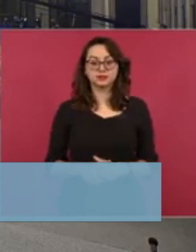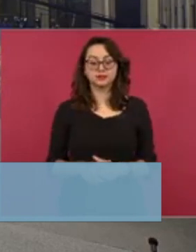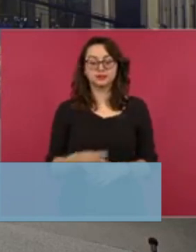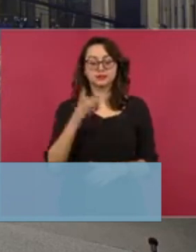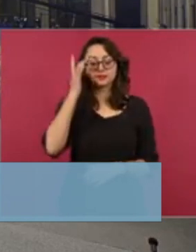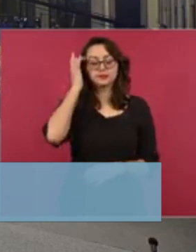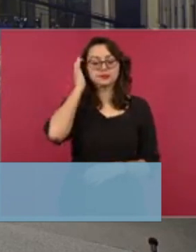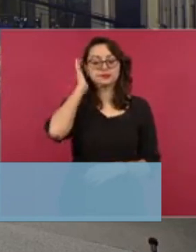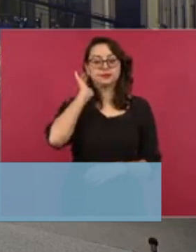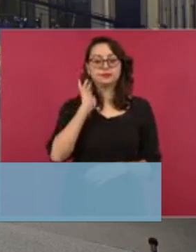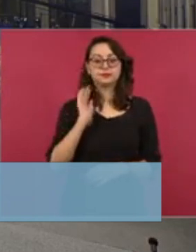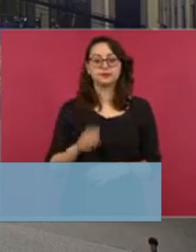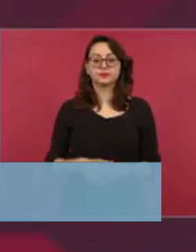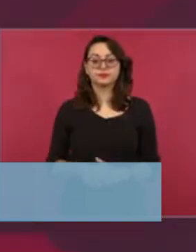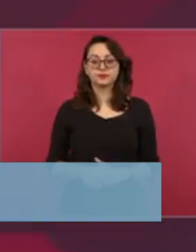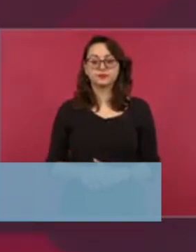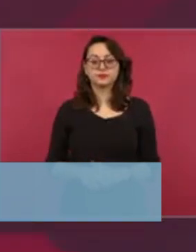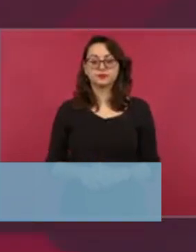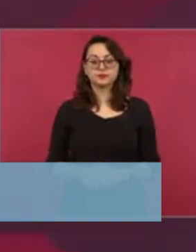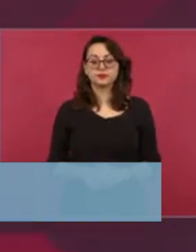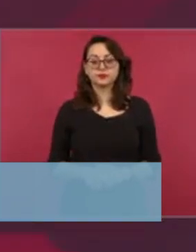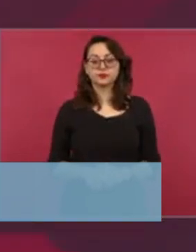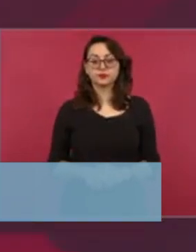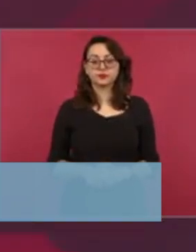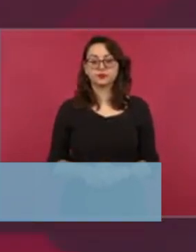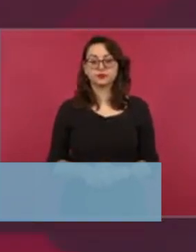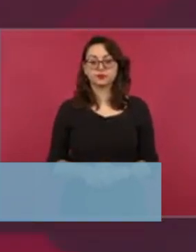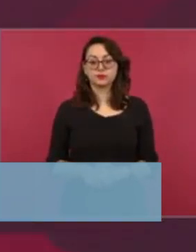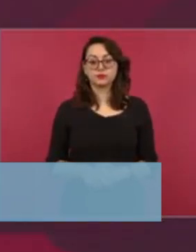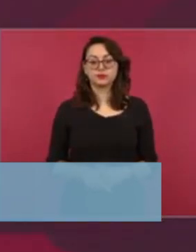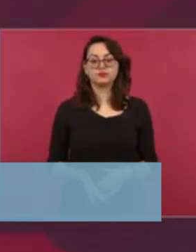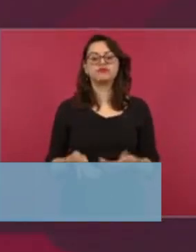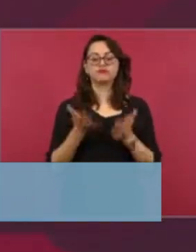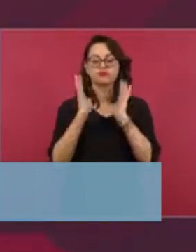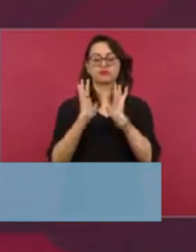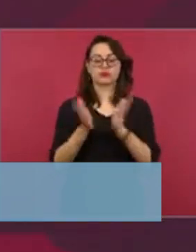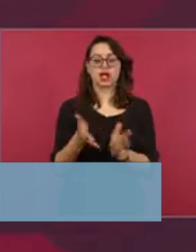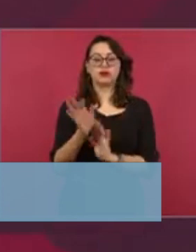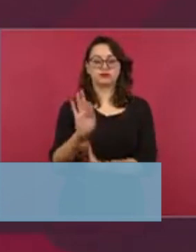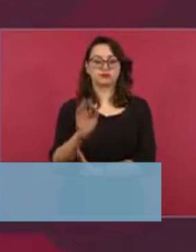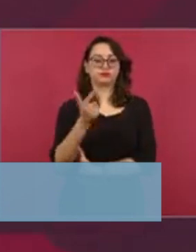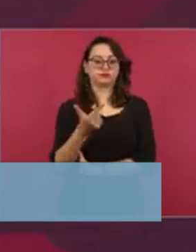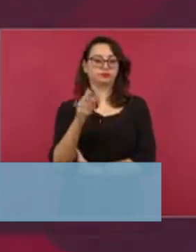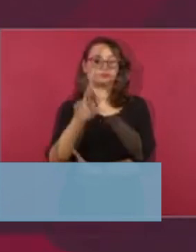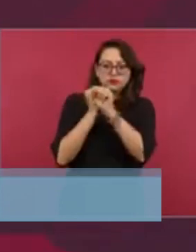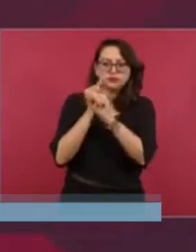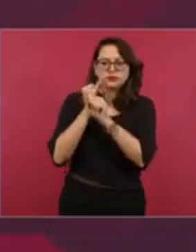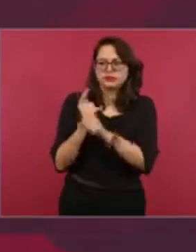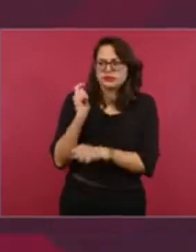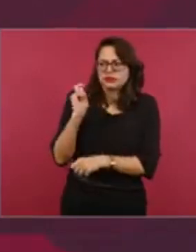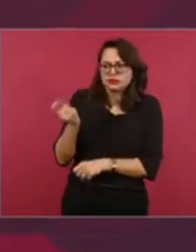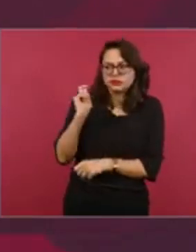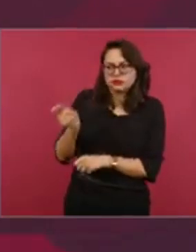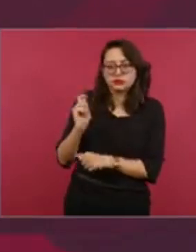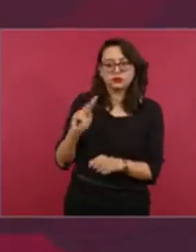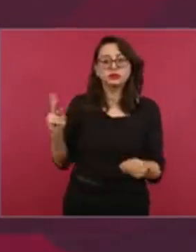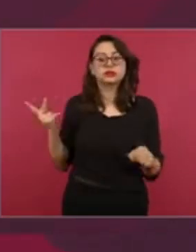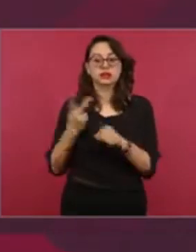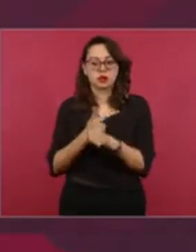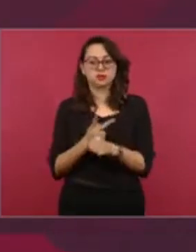en curso, está actuando la Fiscalía General de la República, se está